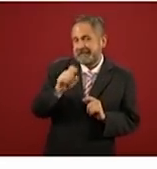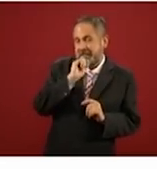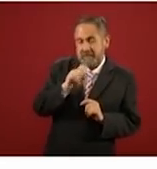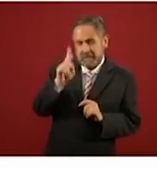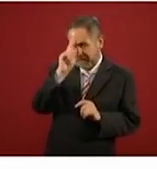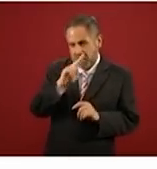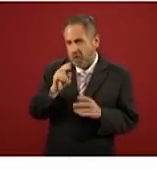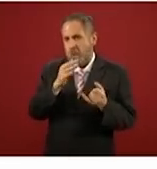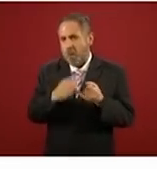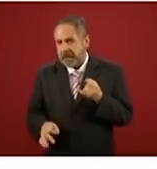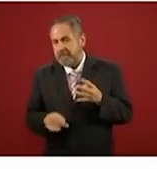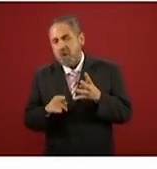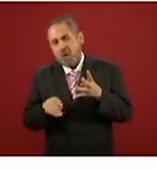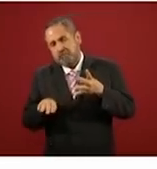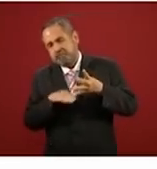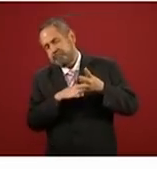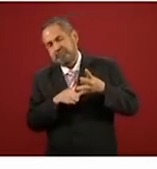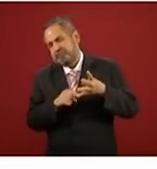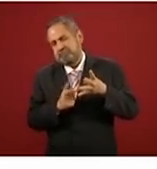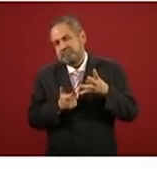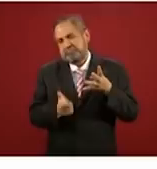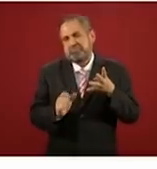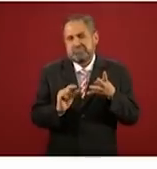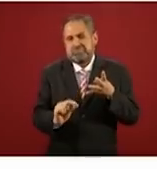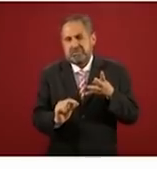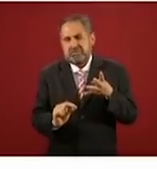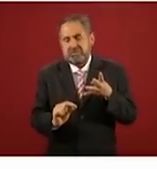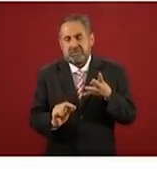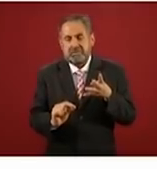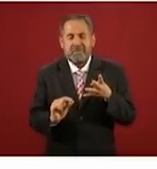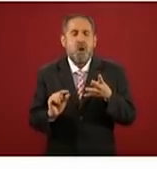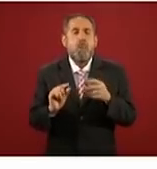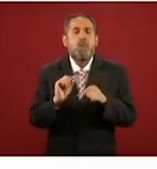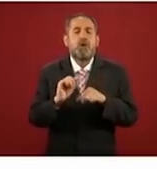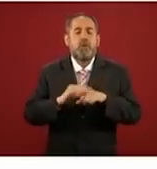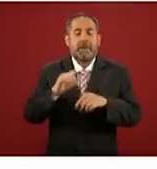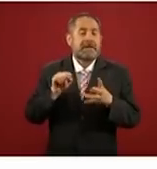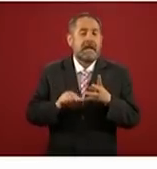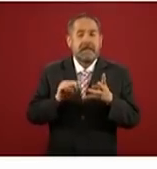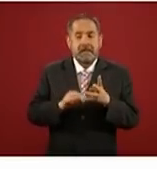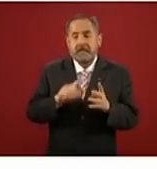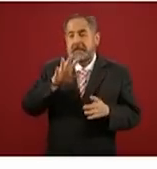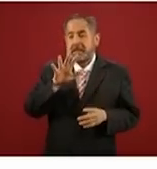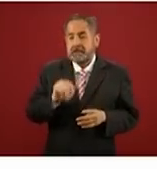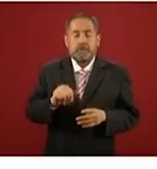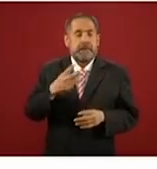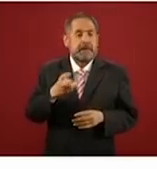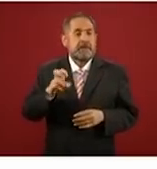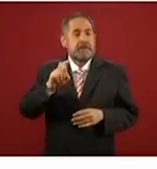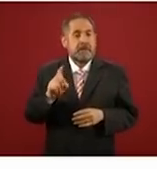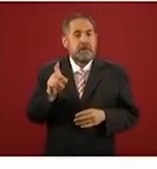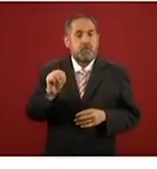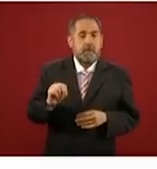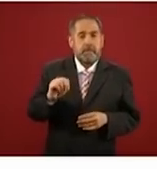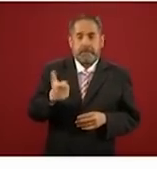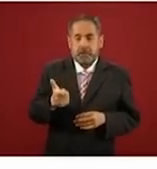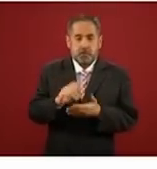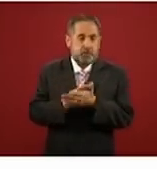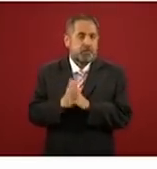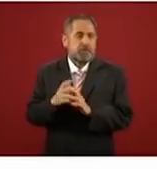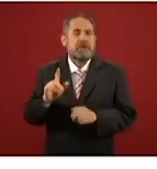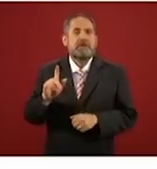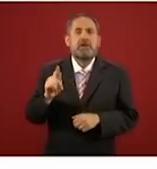da un poquito más vuestro y unión en el pacífico que en el atlántico da cinco mil 339 pesos con